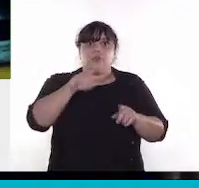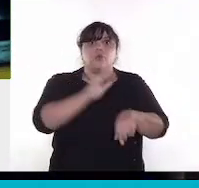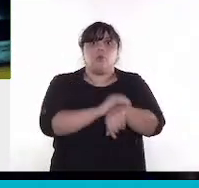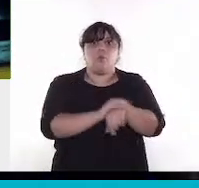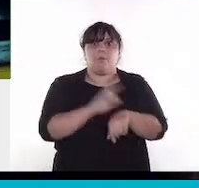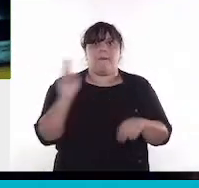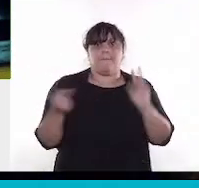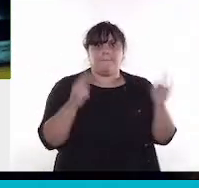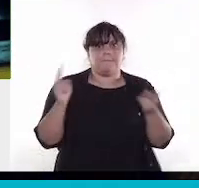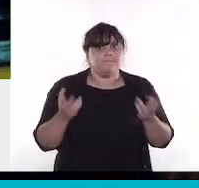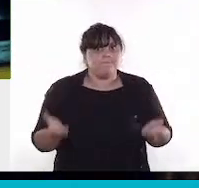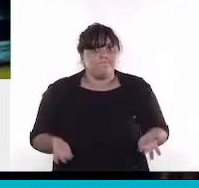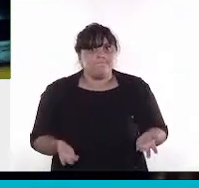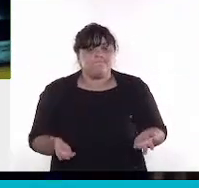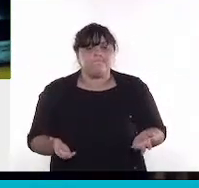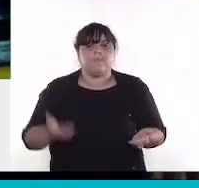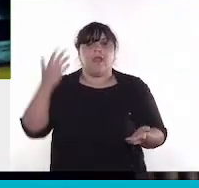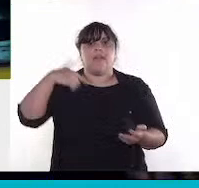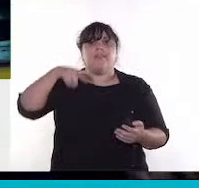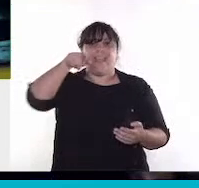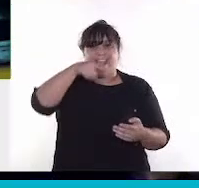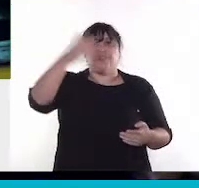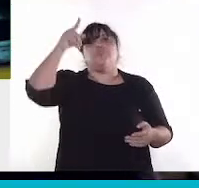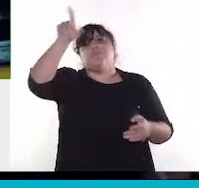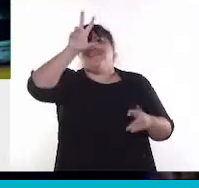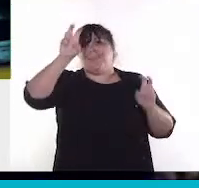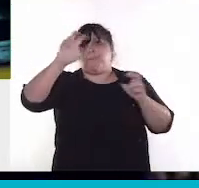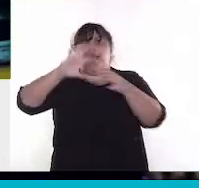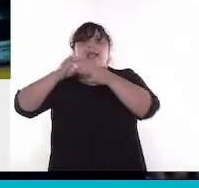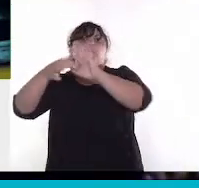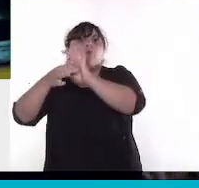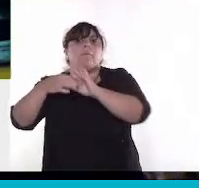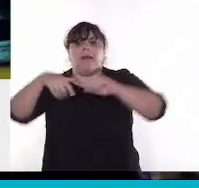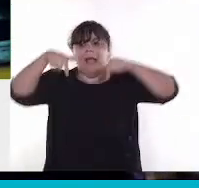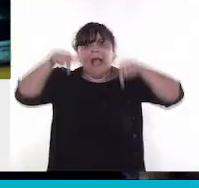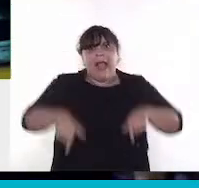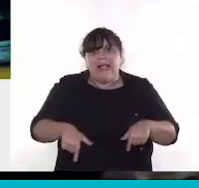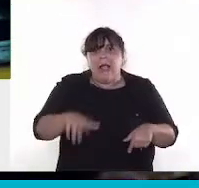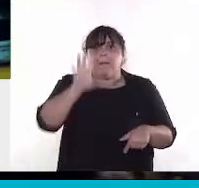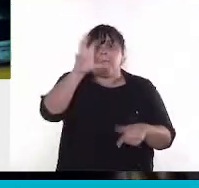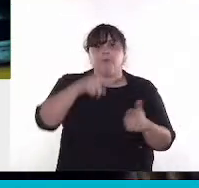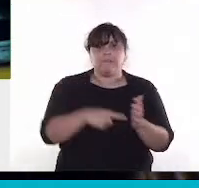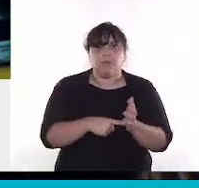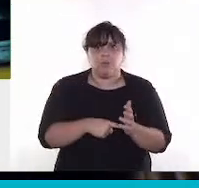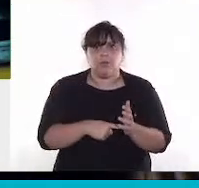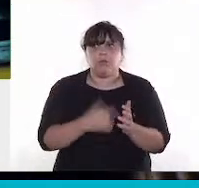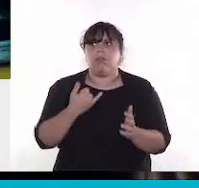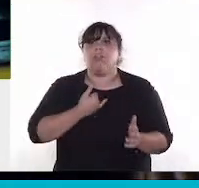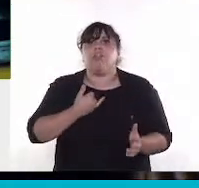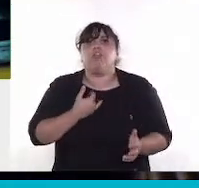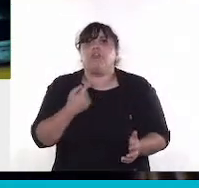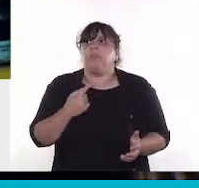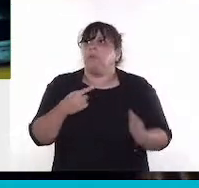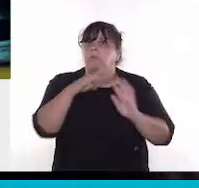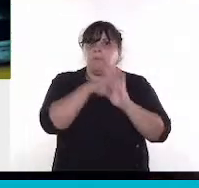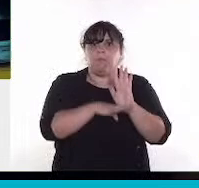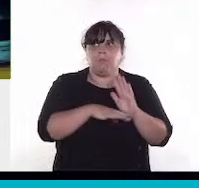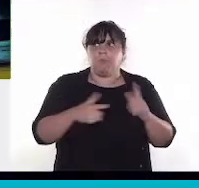Ahora, ¿qué ocurrió en nuestra provincia? ¿Tenemos datos? ¿Dónde están estos datos publicados? Tampoco